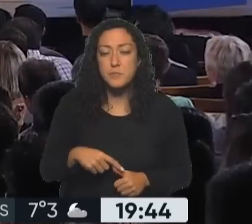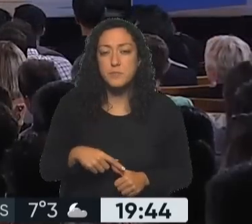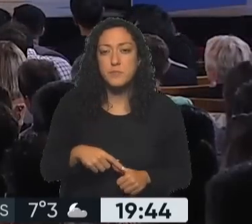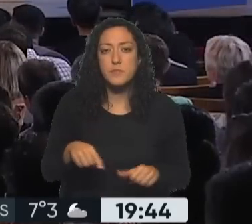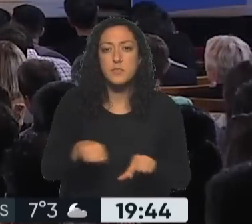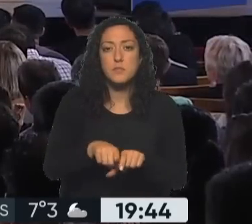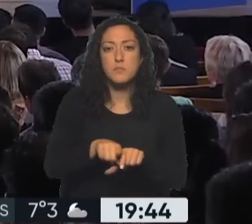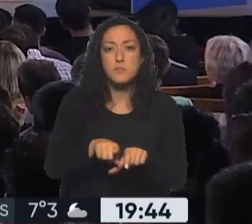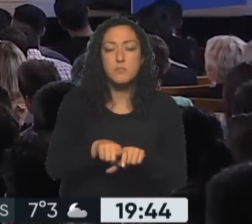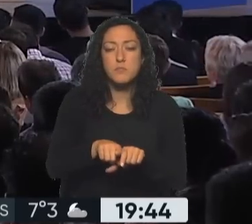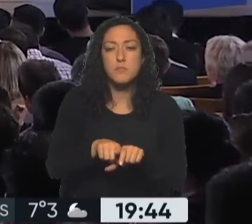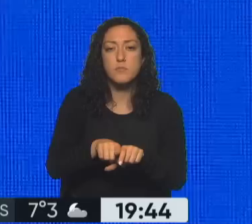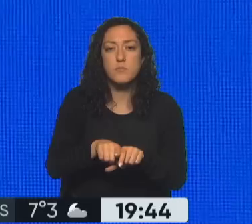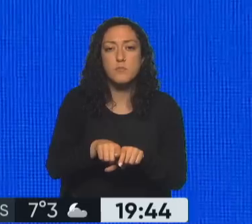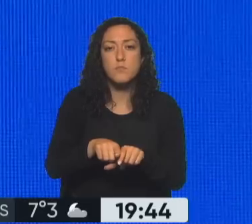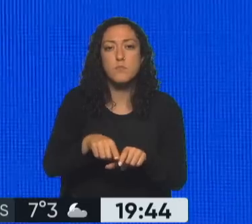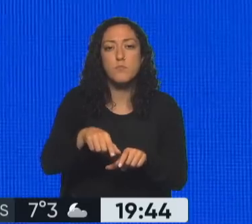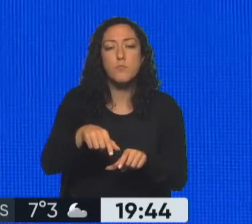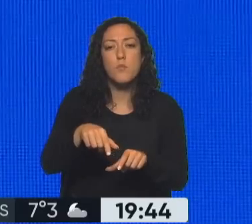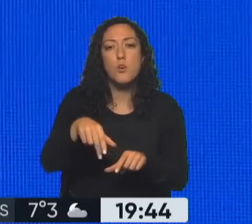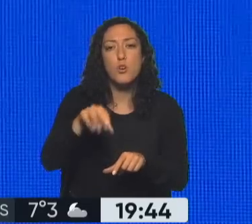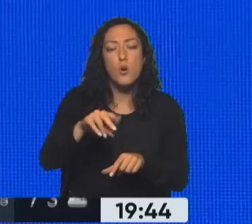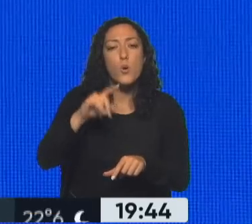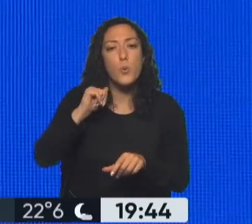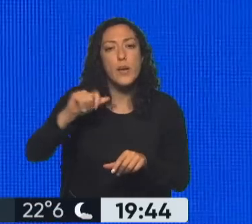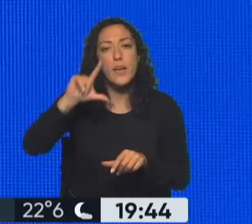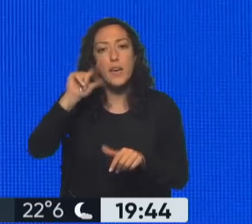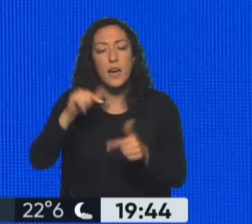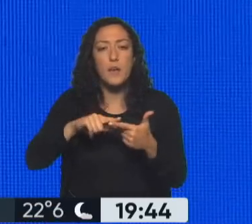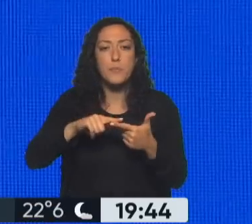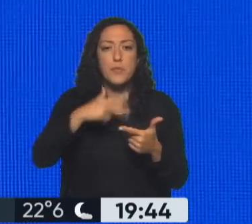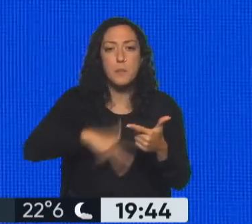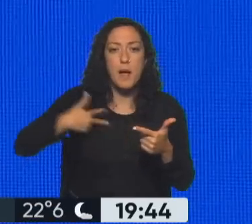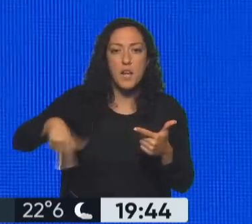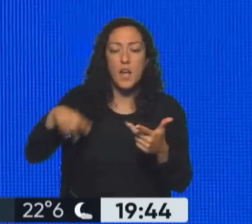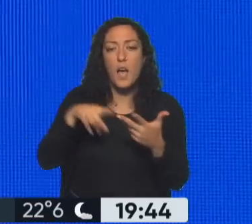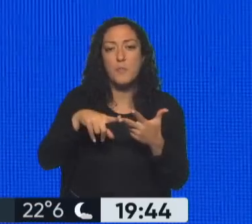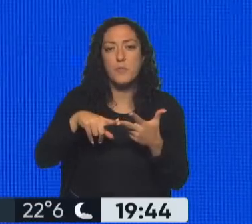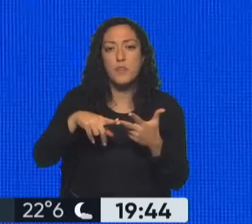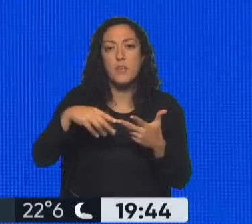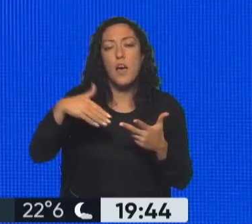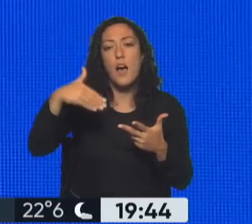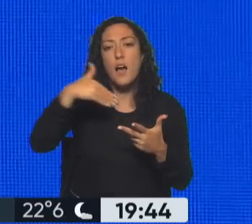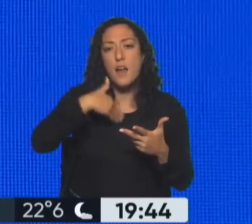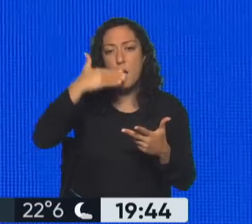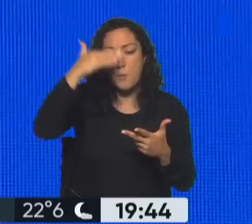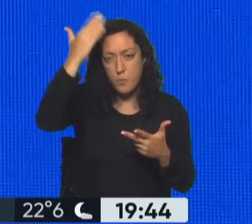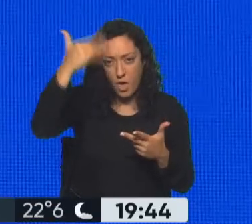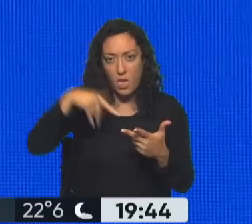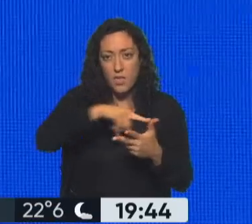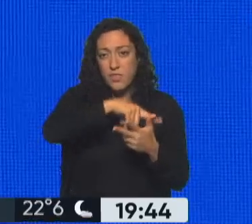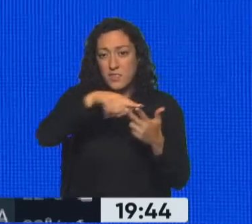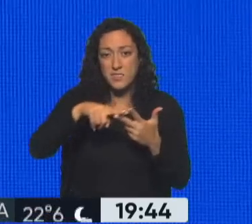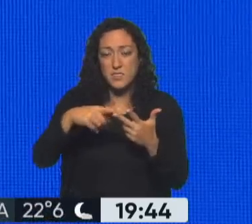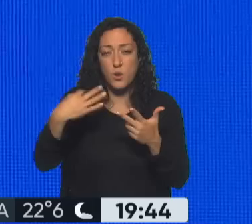Noruega, autosuficiente en materia energética, Dinamarca, lo mismo, y Arabia Saudita. El resto